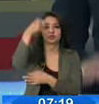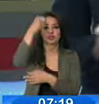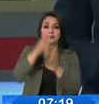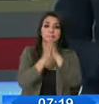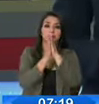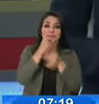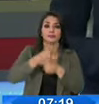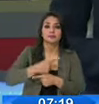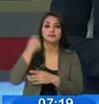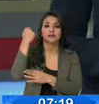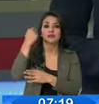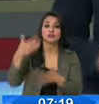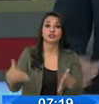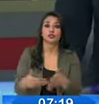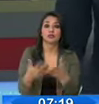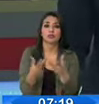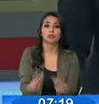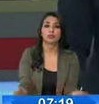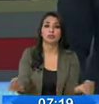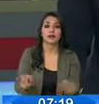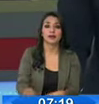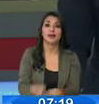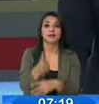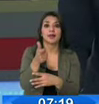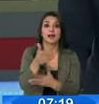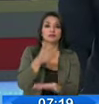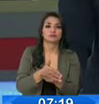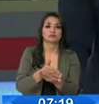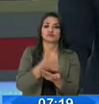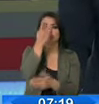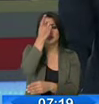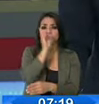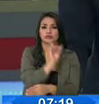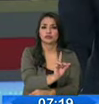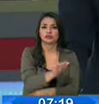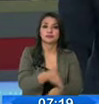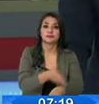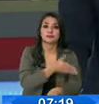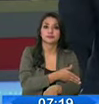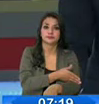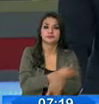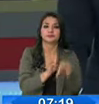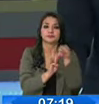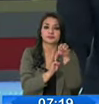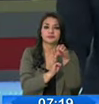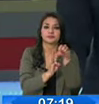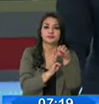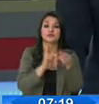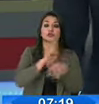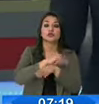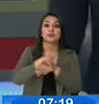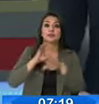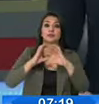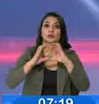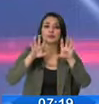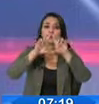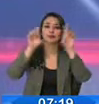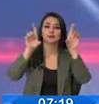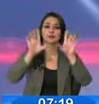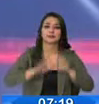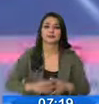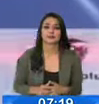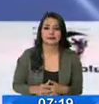en contra de la disolución del canal, una resolución que fue emitida por la Superintendencia de Compañías. Tras